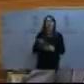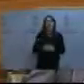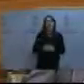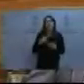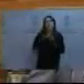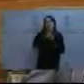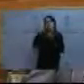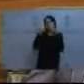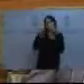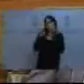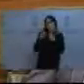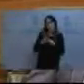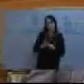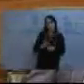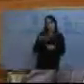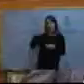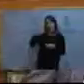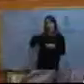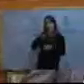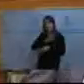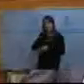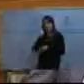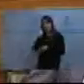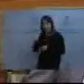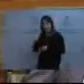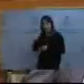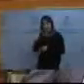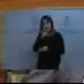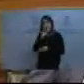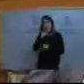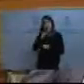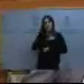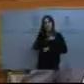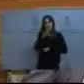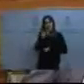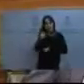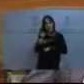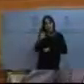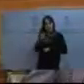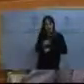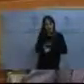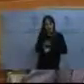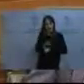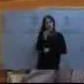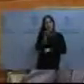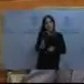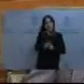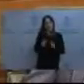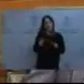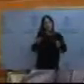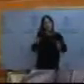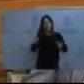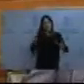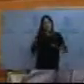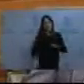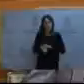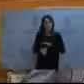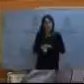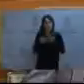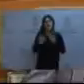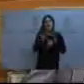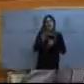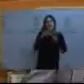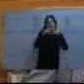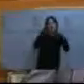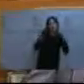aquel de allí, al señor presidente. Porque que haya paro juvenil y que siga creciendo el paro juvenil y que Asturias esté peor que España y que